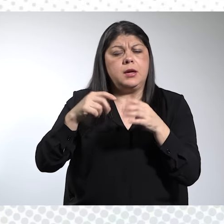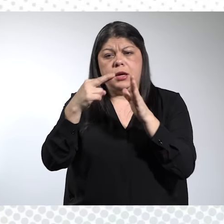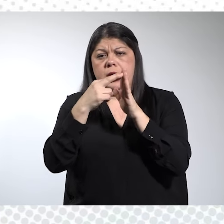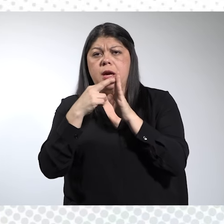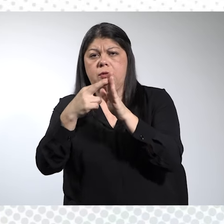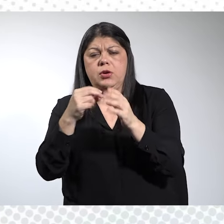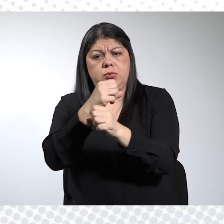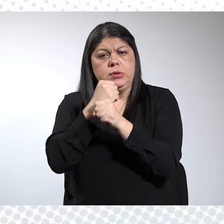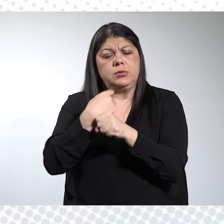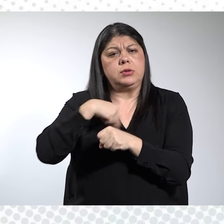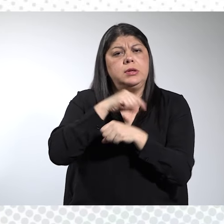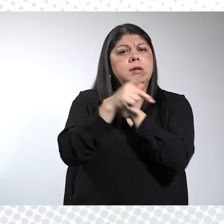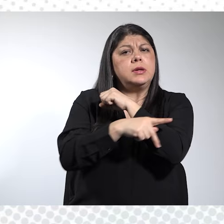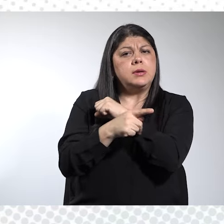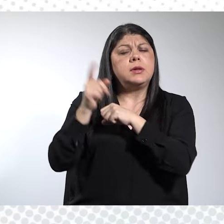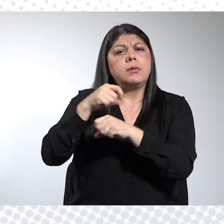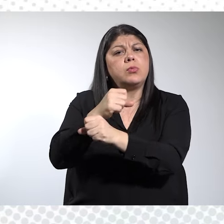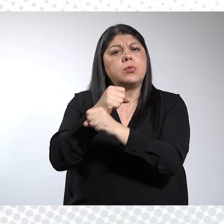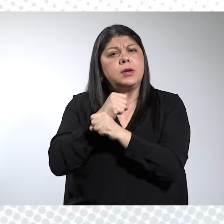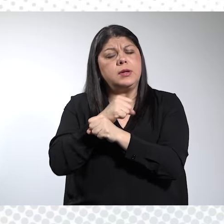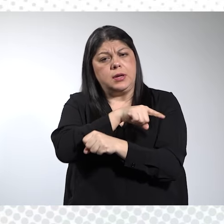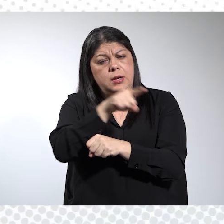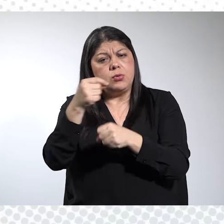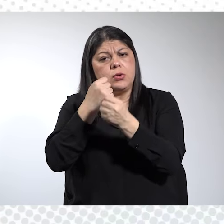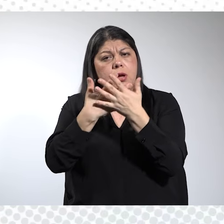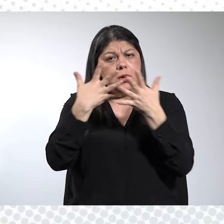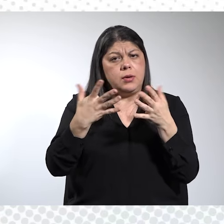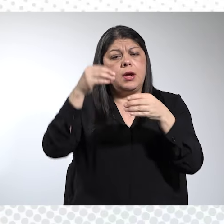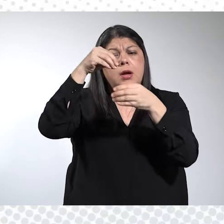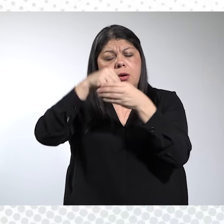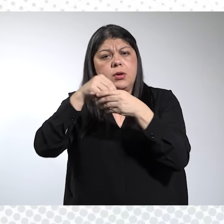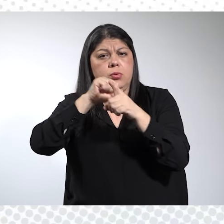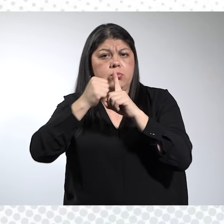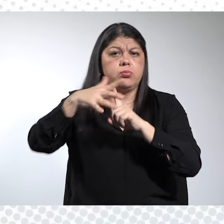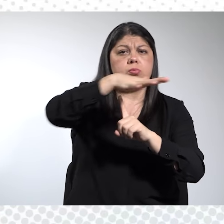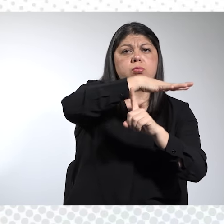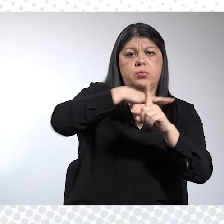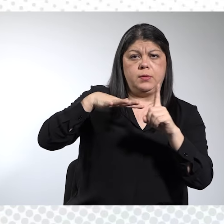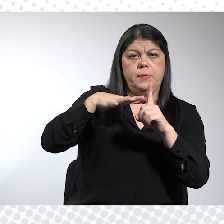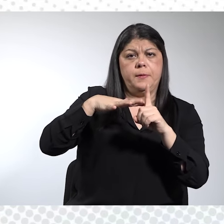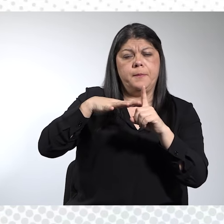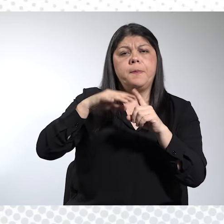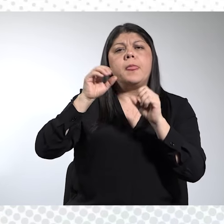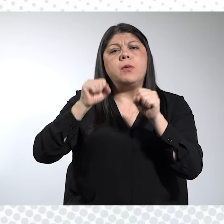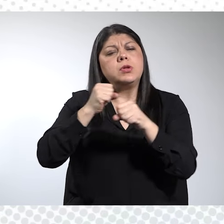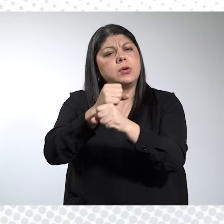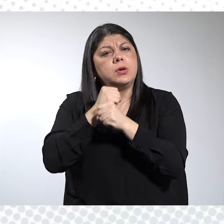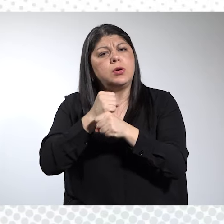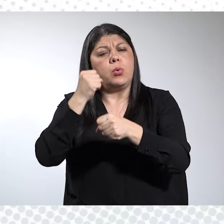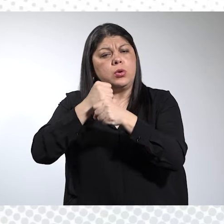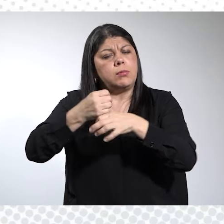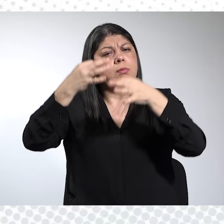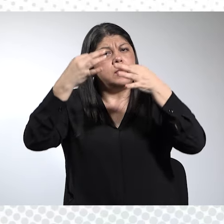el registro de la seguridad de este país y hay que garantizarles a ellos que eventualmente dentro de la inserción social después de van a